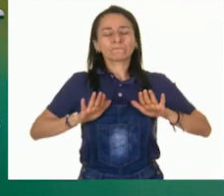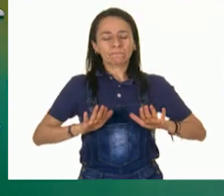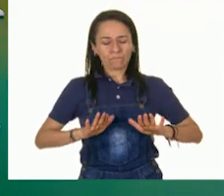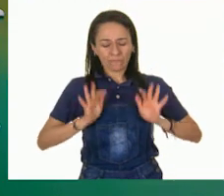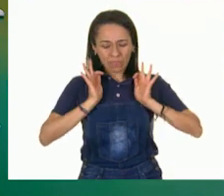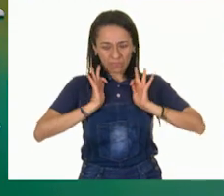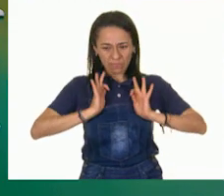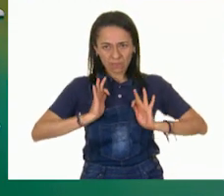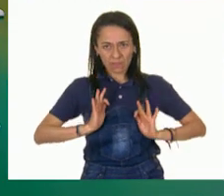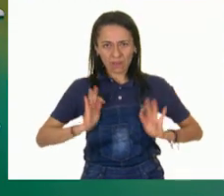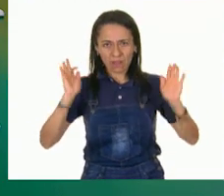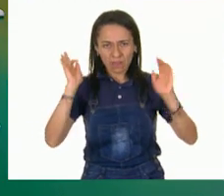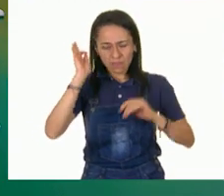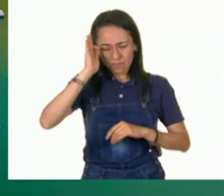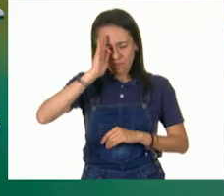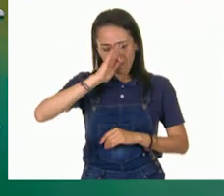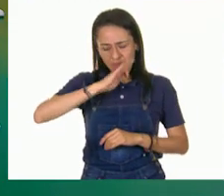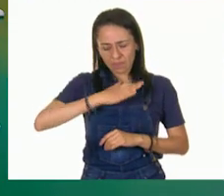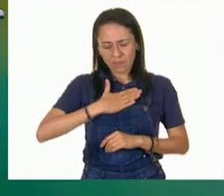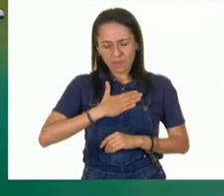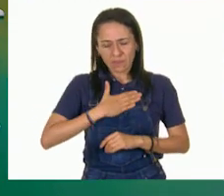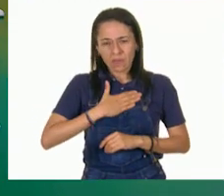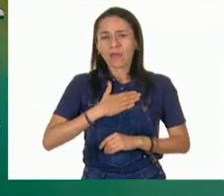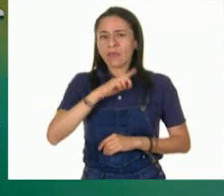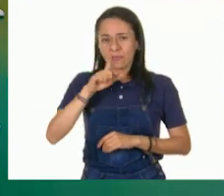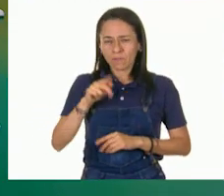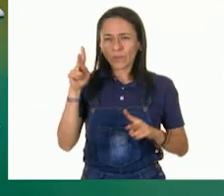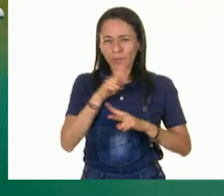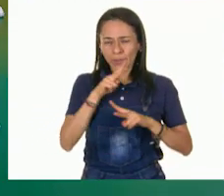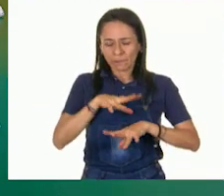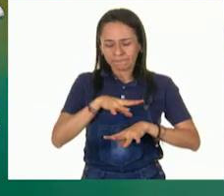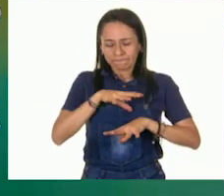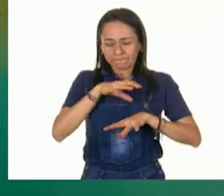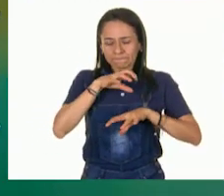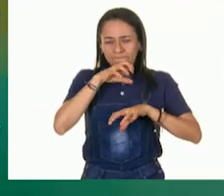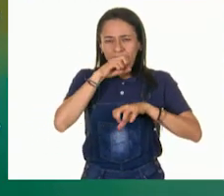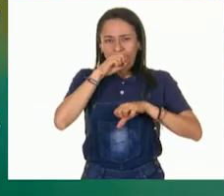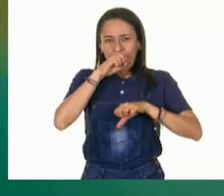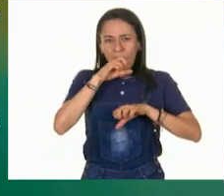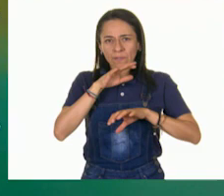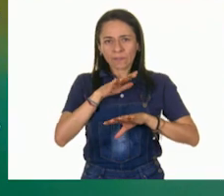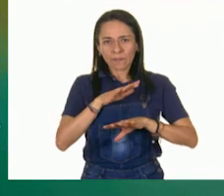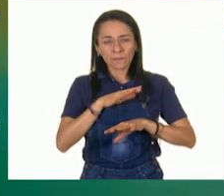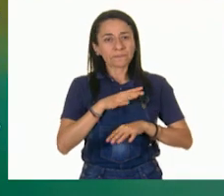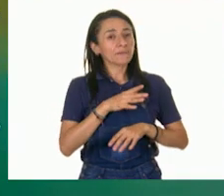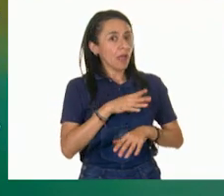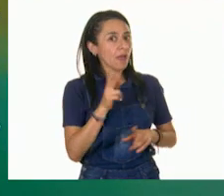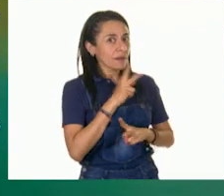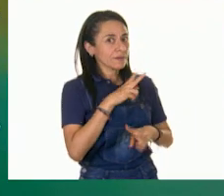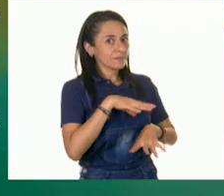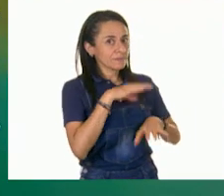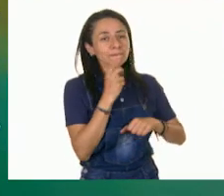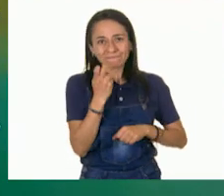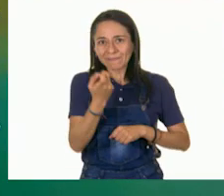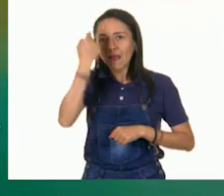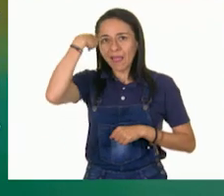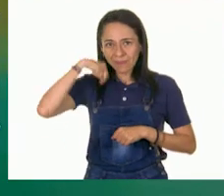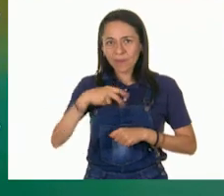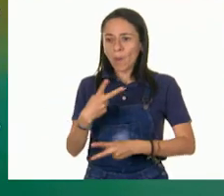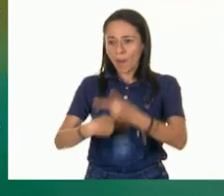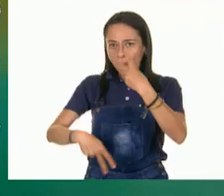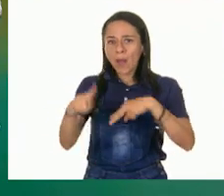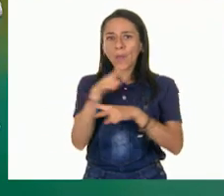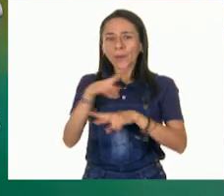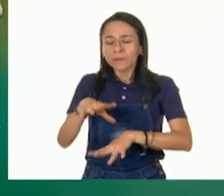respiramos. Soltamos el aire. Sentimos cómo entra el aire en nuestro cuerpo. Eso,